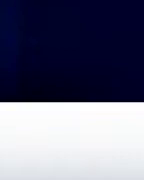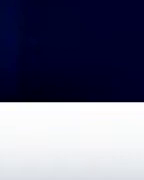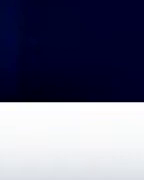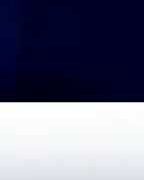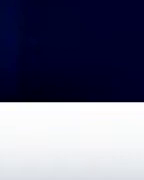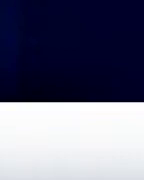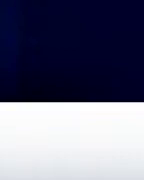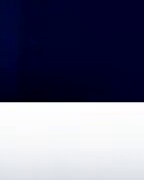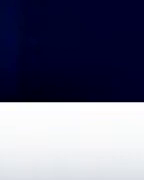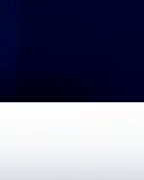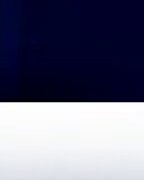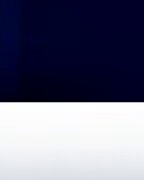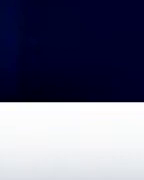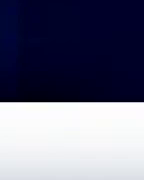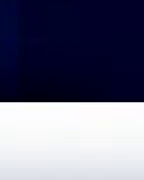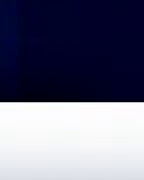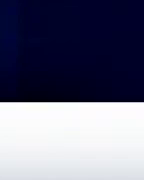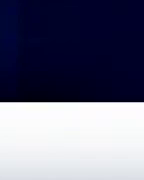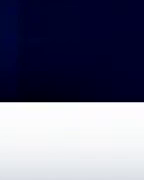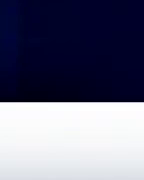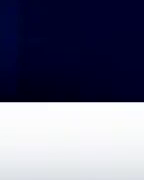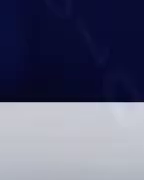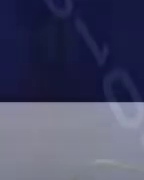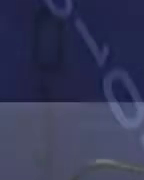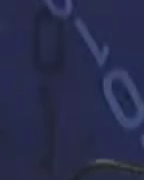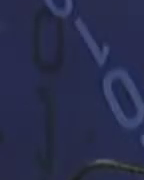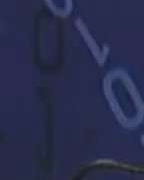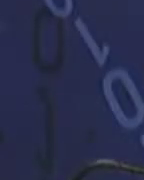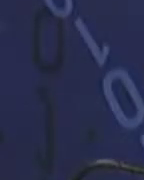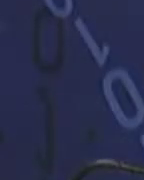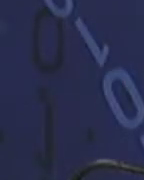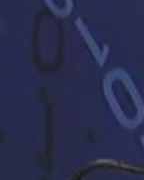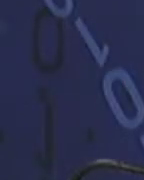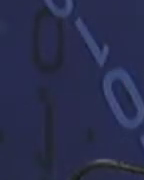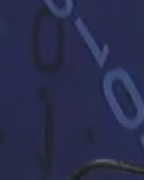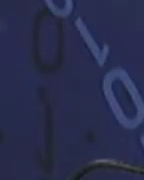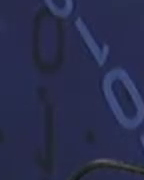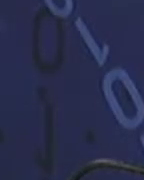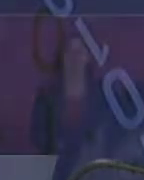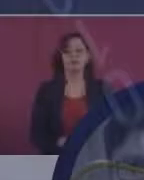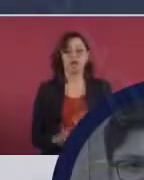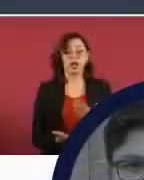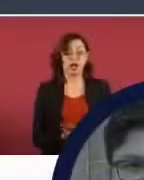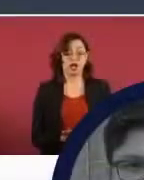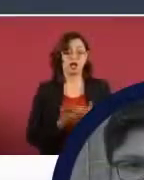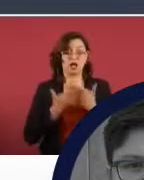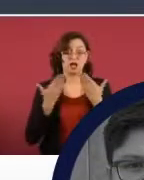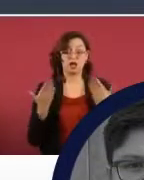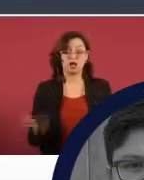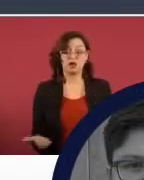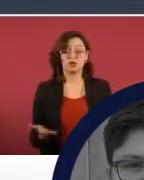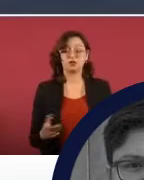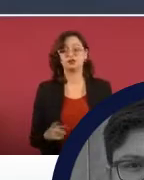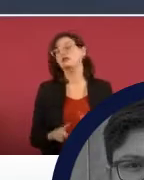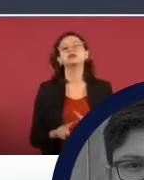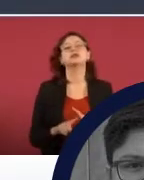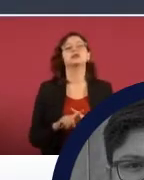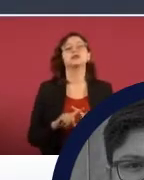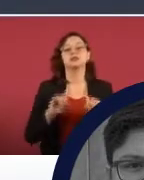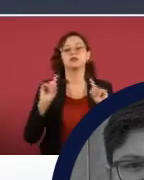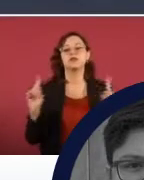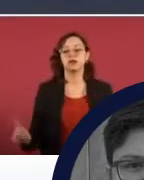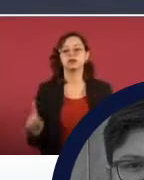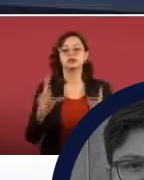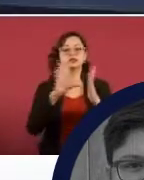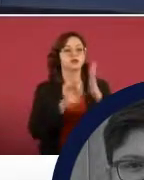propone desde el gobierno? Empezando por la de ayer, Gibran, ¿cómo ves? La verdad es que muy bien. El presidente habla